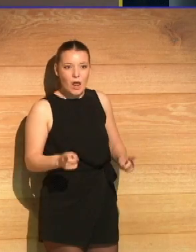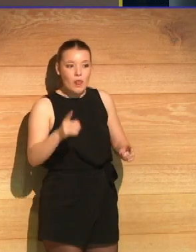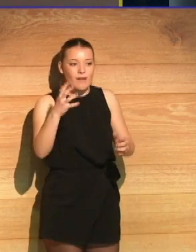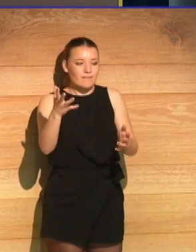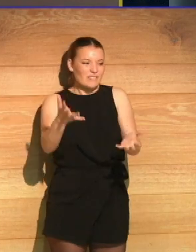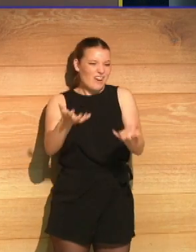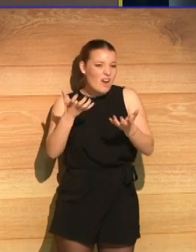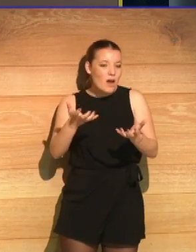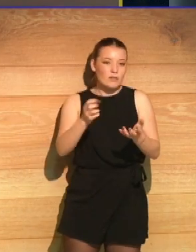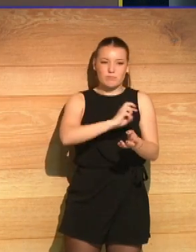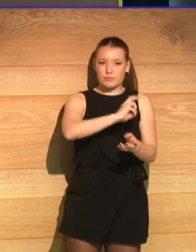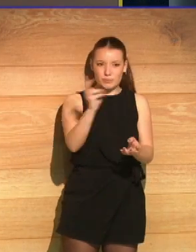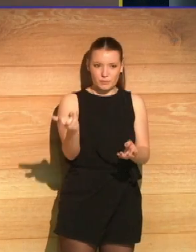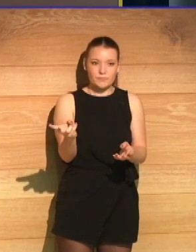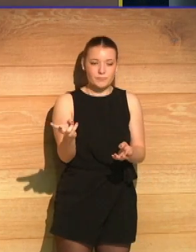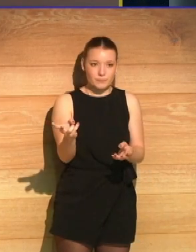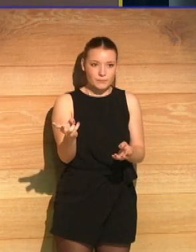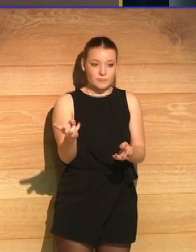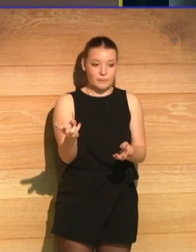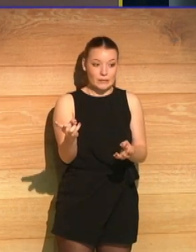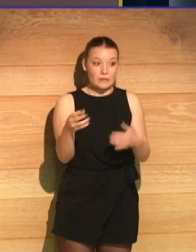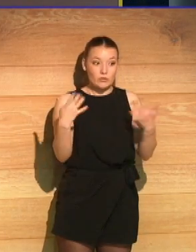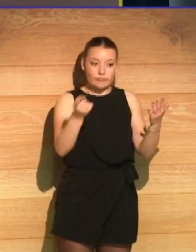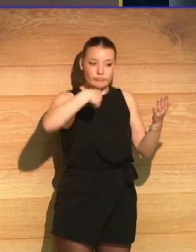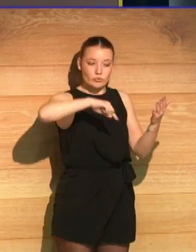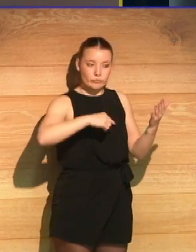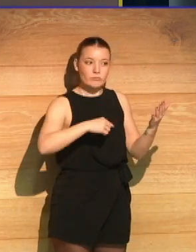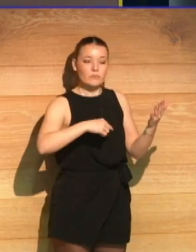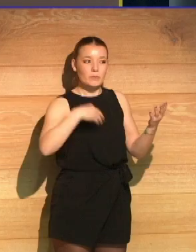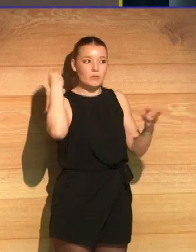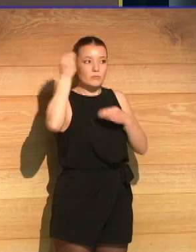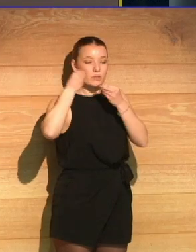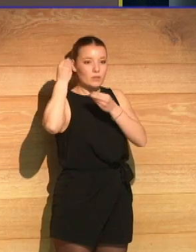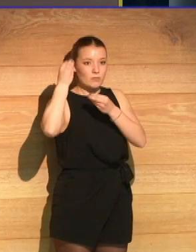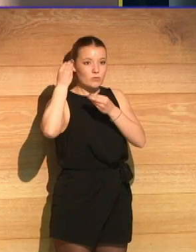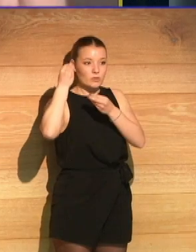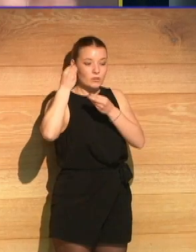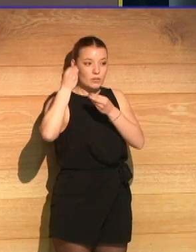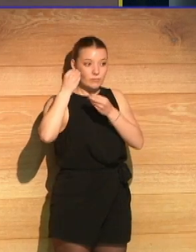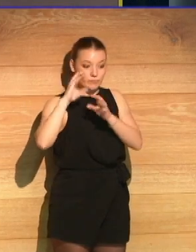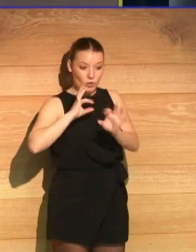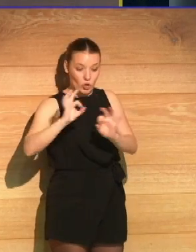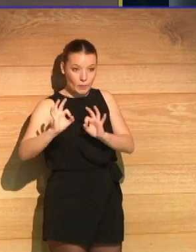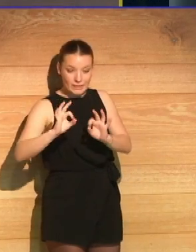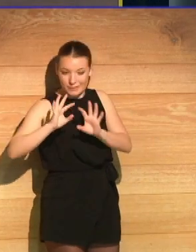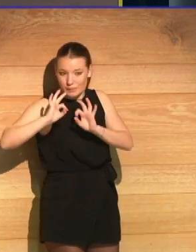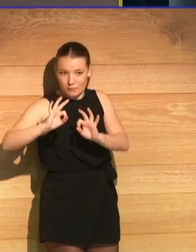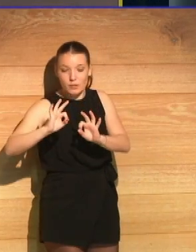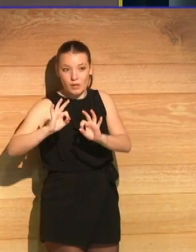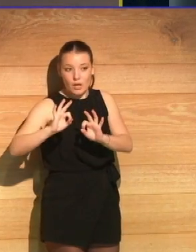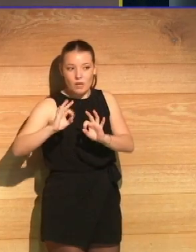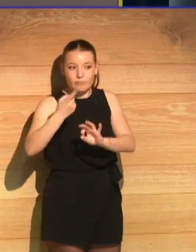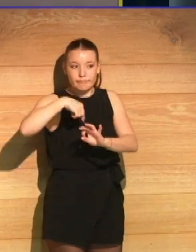¿sí? Y entonces lanzamos todo esto en Antropoceno. Y también hay una cosa muy